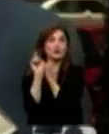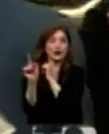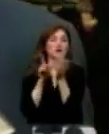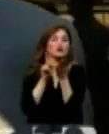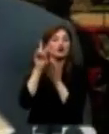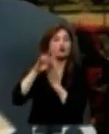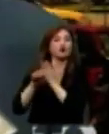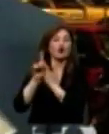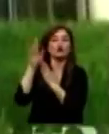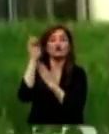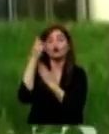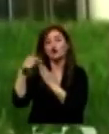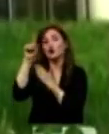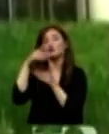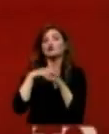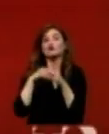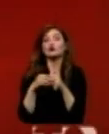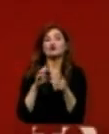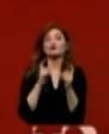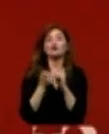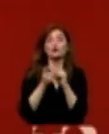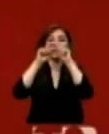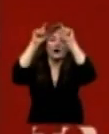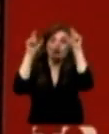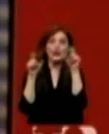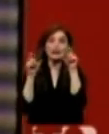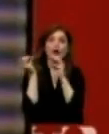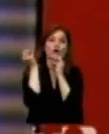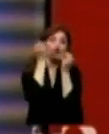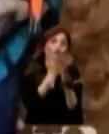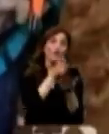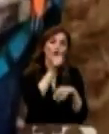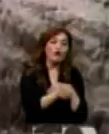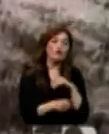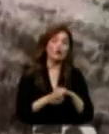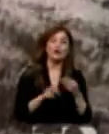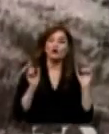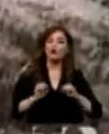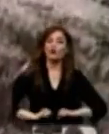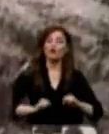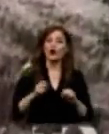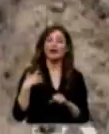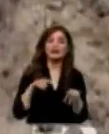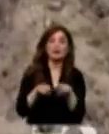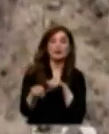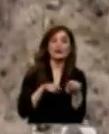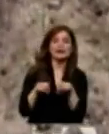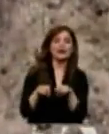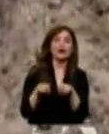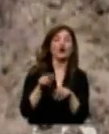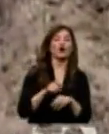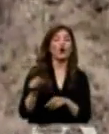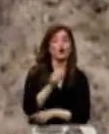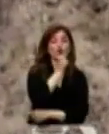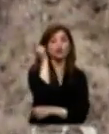millones de dólares a cambio de entregar a Odebrecht información confidencial que le permita ganar el concurso.